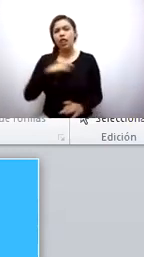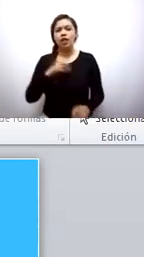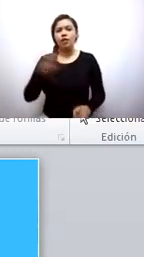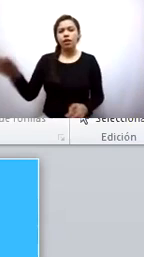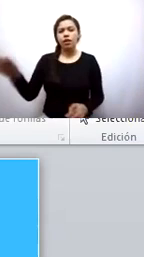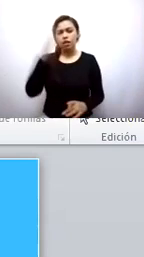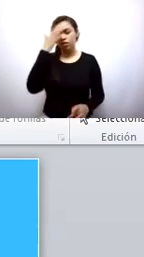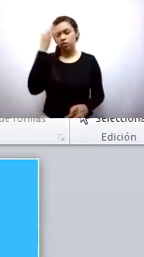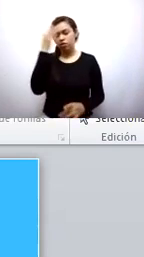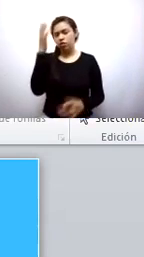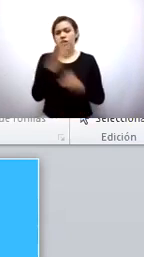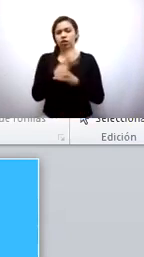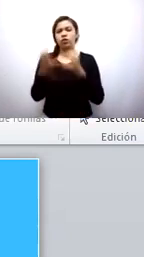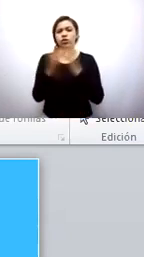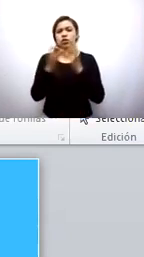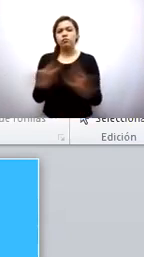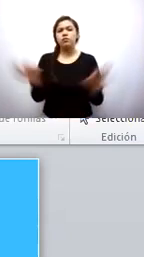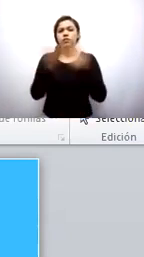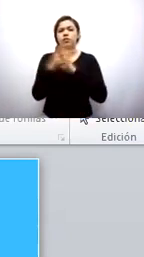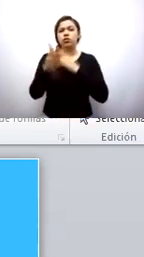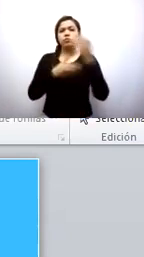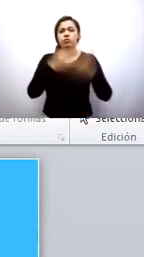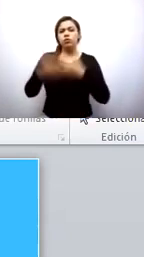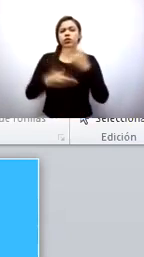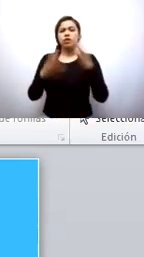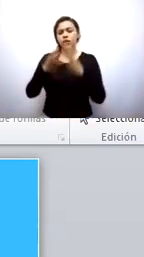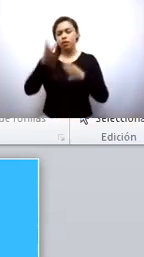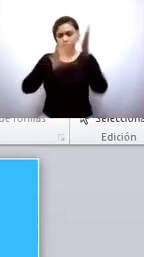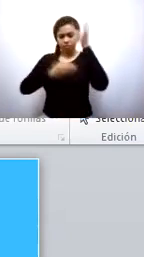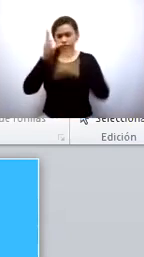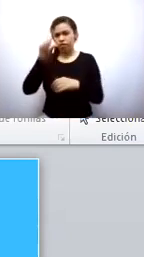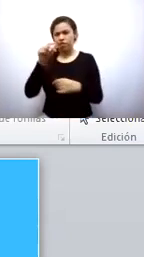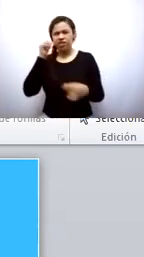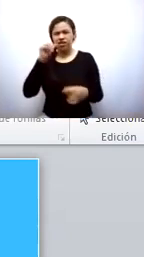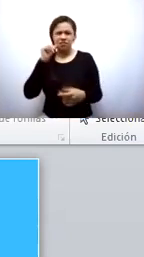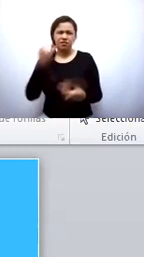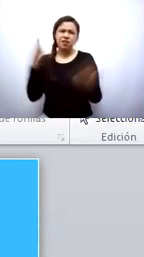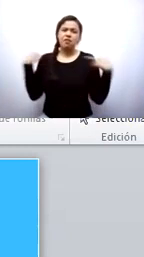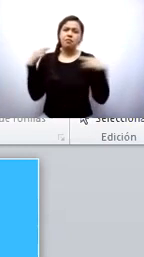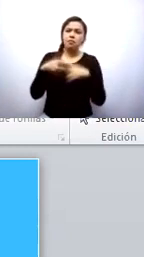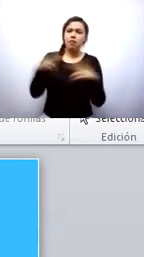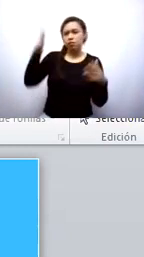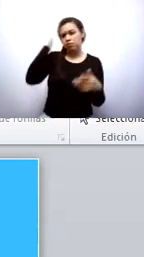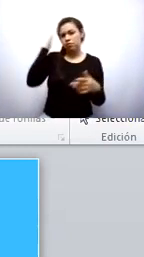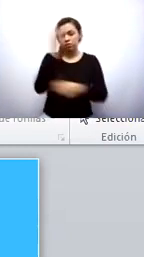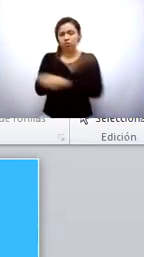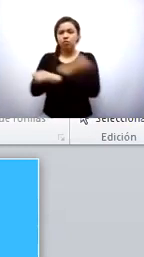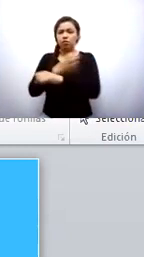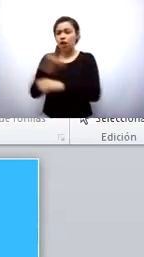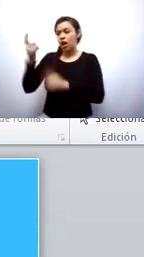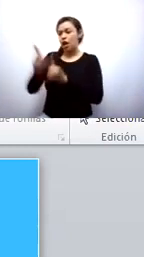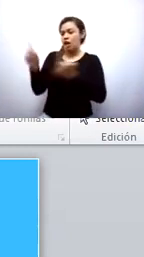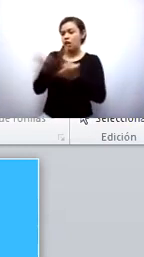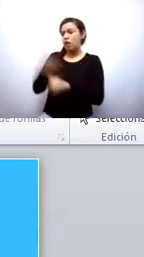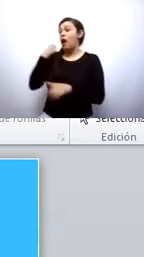sujetos principales en su proceso de aprendizaje, que no siempre van a tener al maestro, al tutor, al compañero atrás de ellos para que